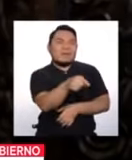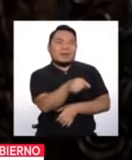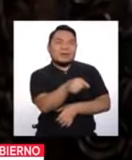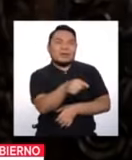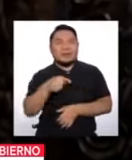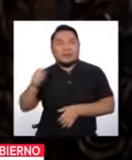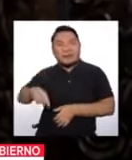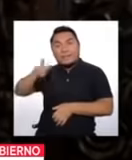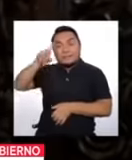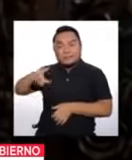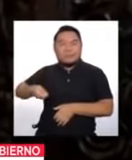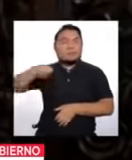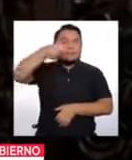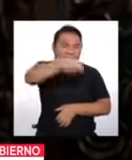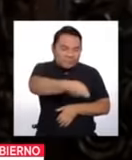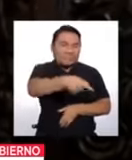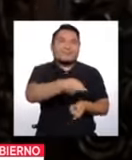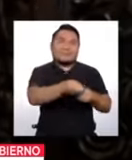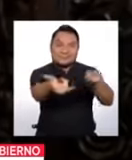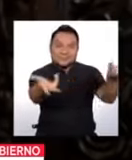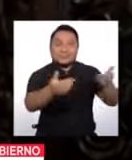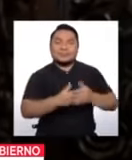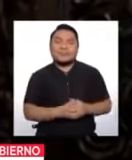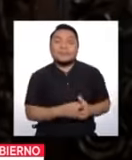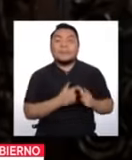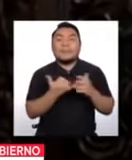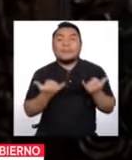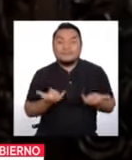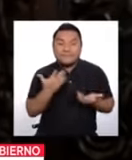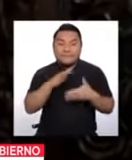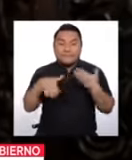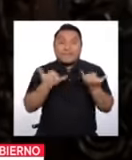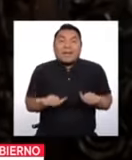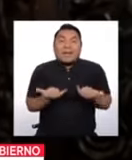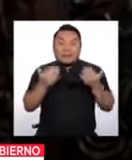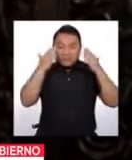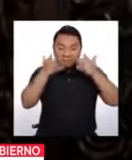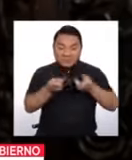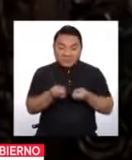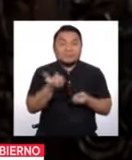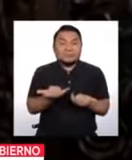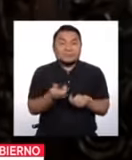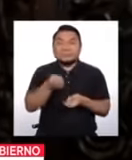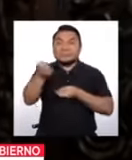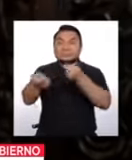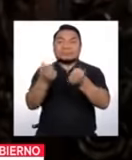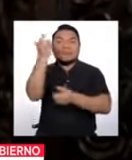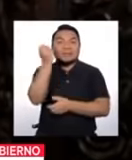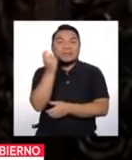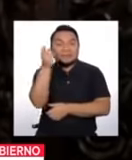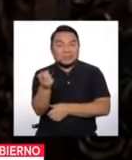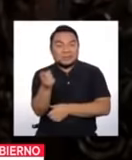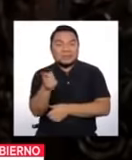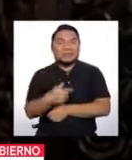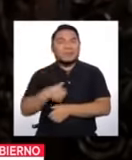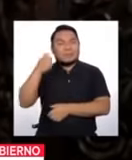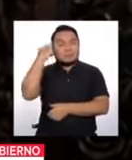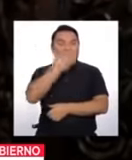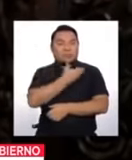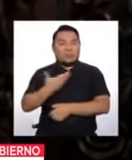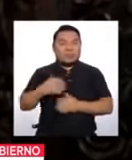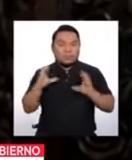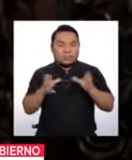esta imposibilidad, dado que los recursos están destinados a pagar a los pensionistas actuales, la apuesta del gobierno ha sido